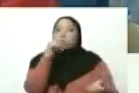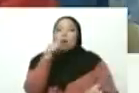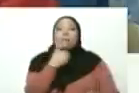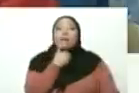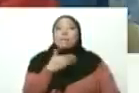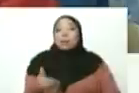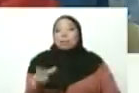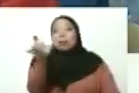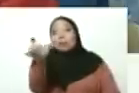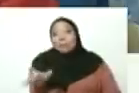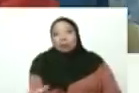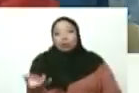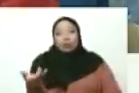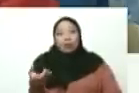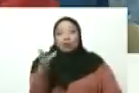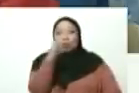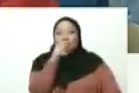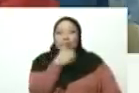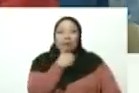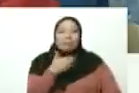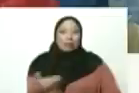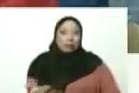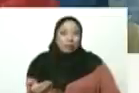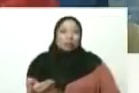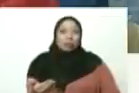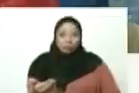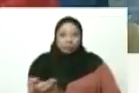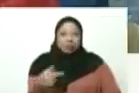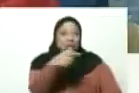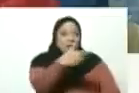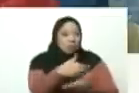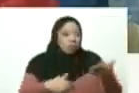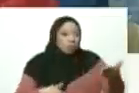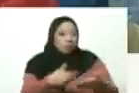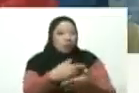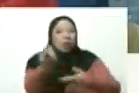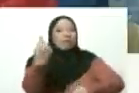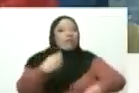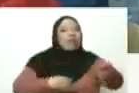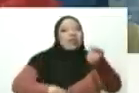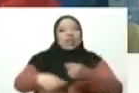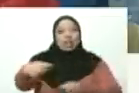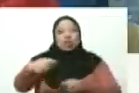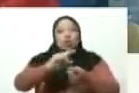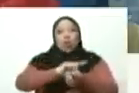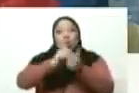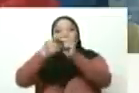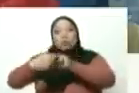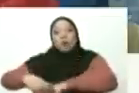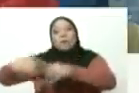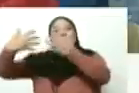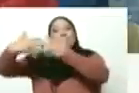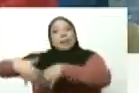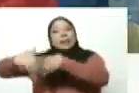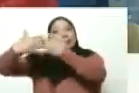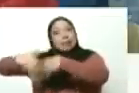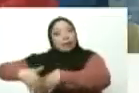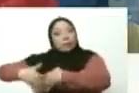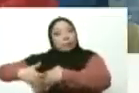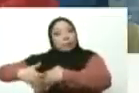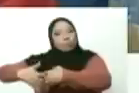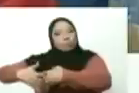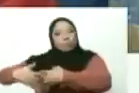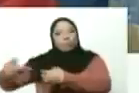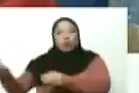de su propietario estos títulos valores fueron vendidos o transferidos a una empresa que es